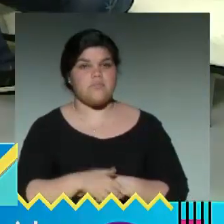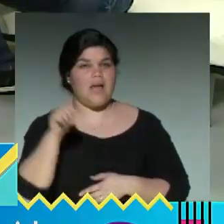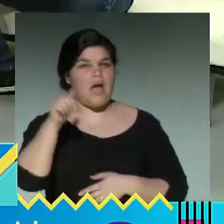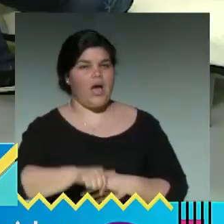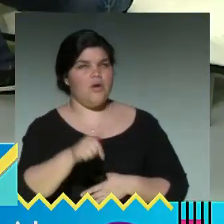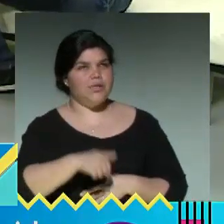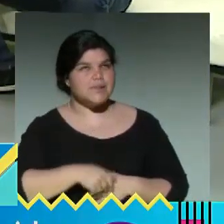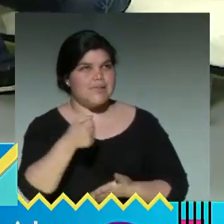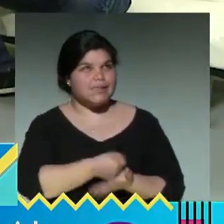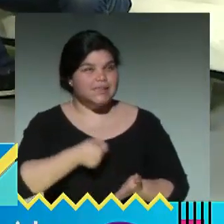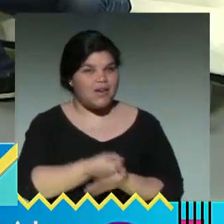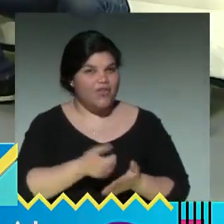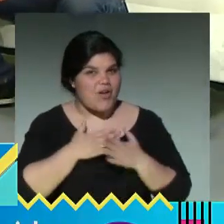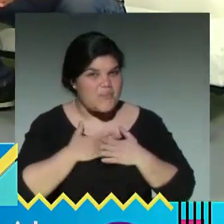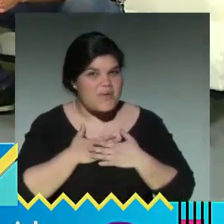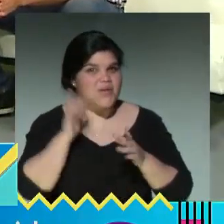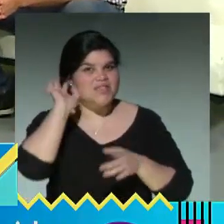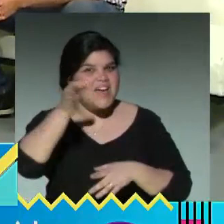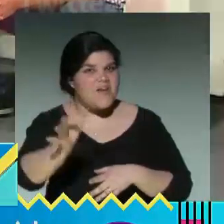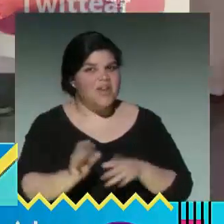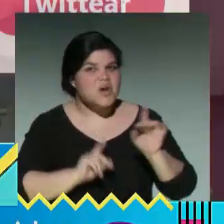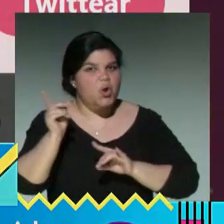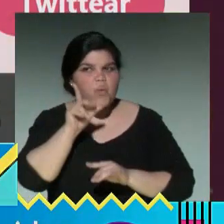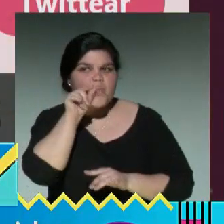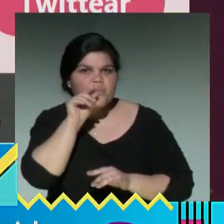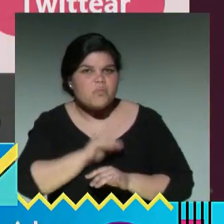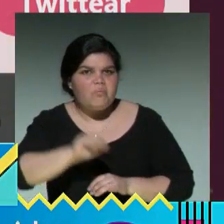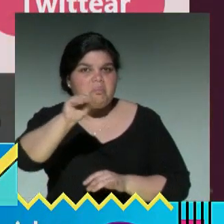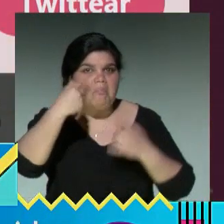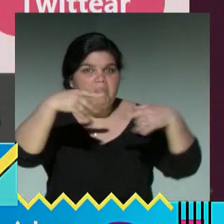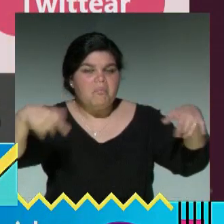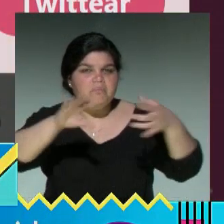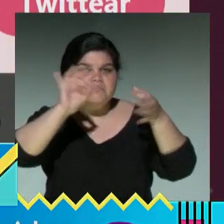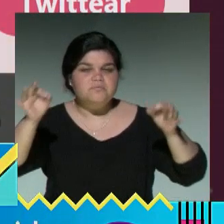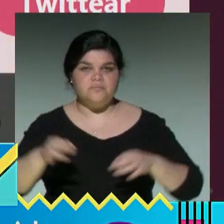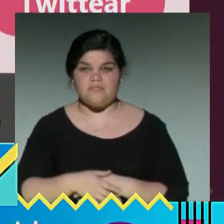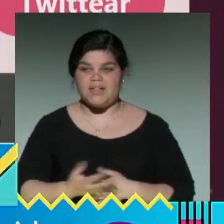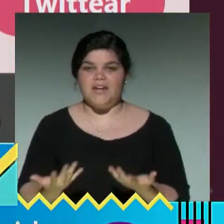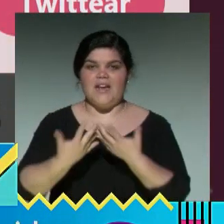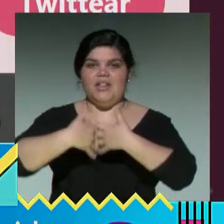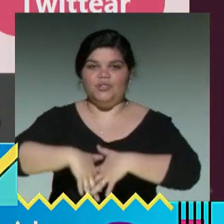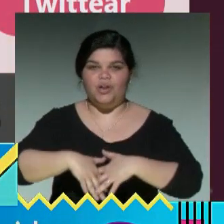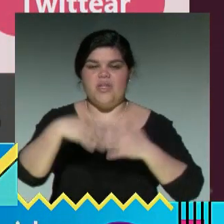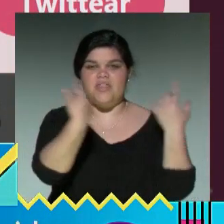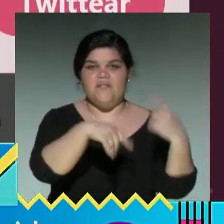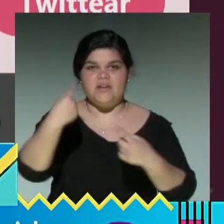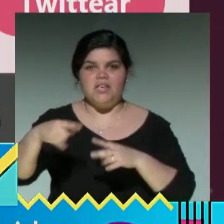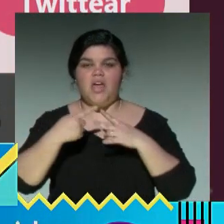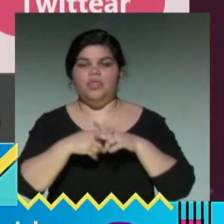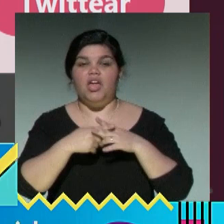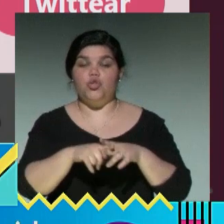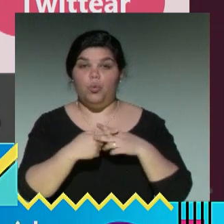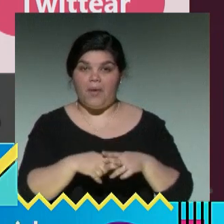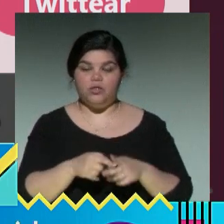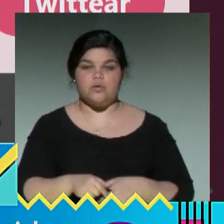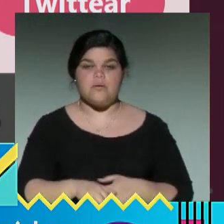tratar de ver qué pasó. Que pusieron en ese tweet. Dice, está asociado con la diversidad de instrumentos a partir